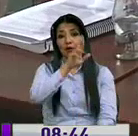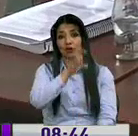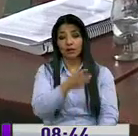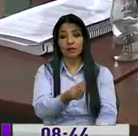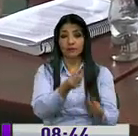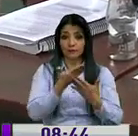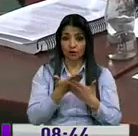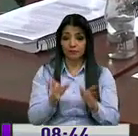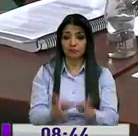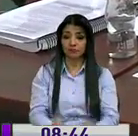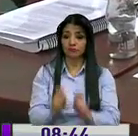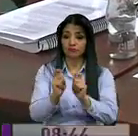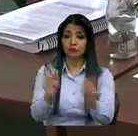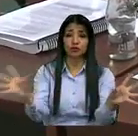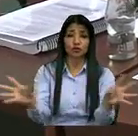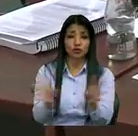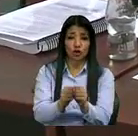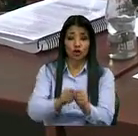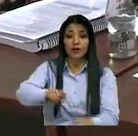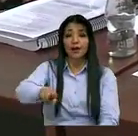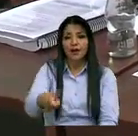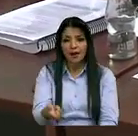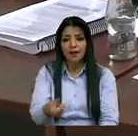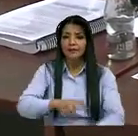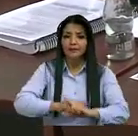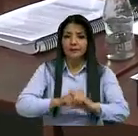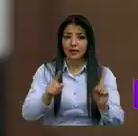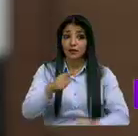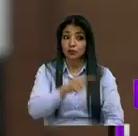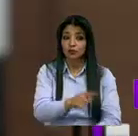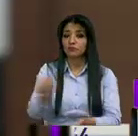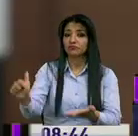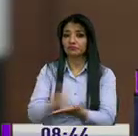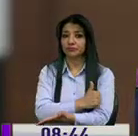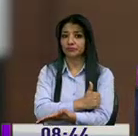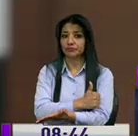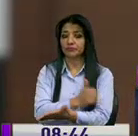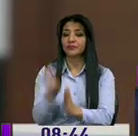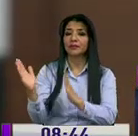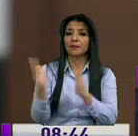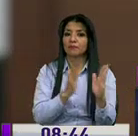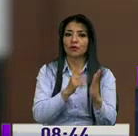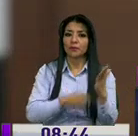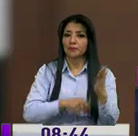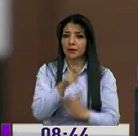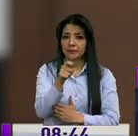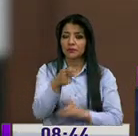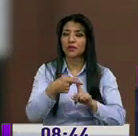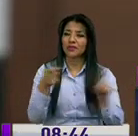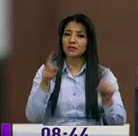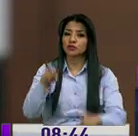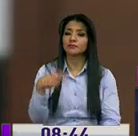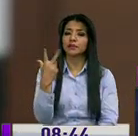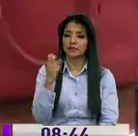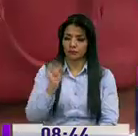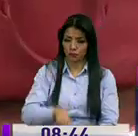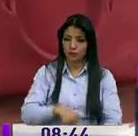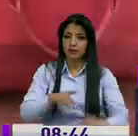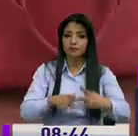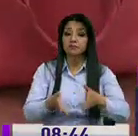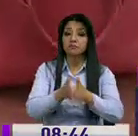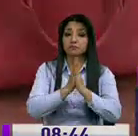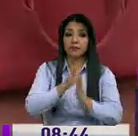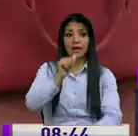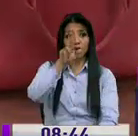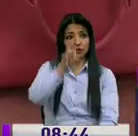al tribunal todos los medios televisivos a los que la entidad ha retirado frecuencias temporales desde el año 2013. Además, pidió al Arcotel que